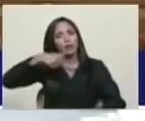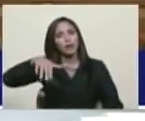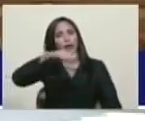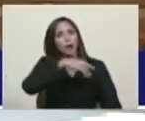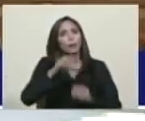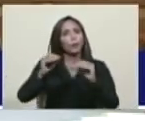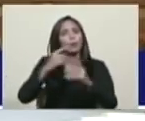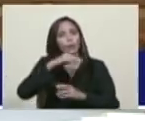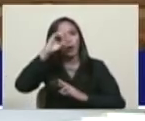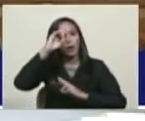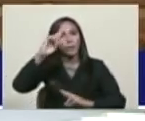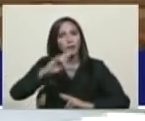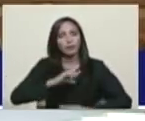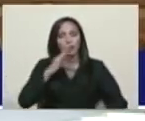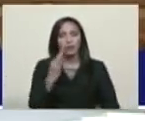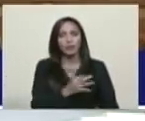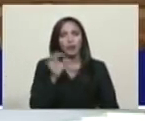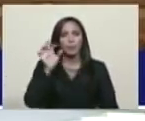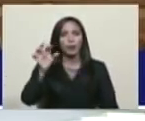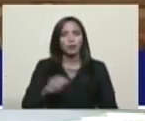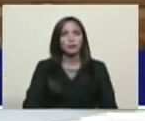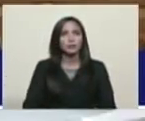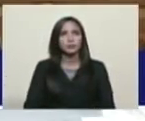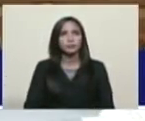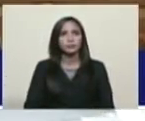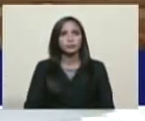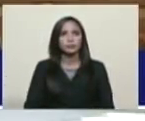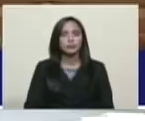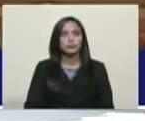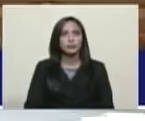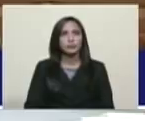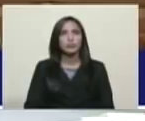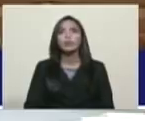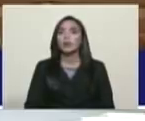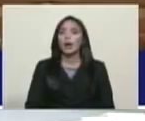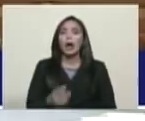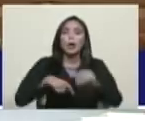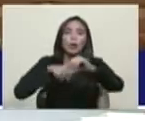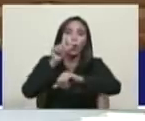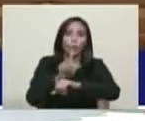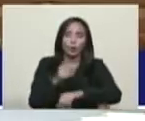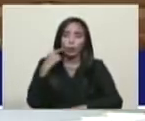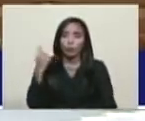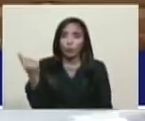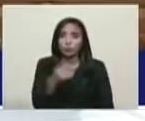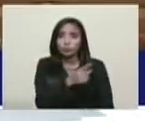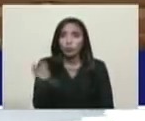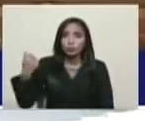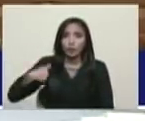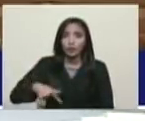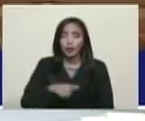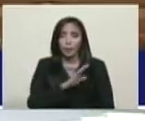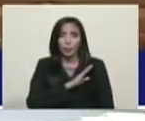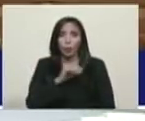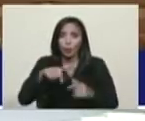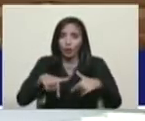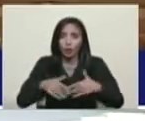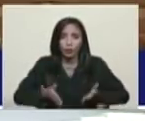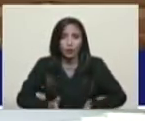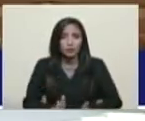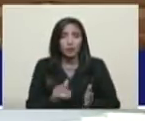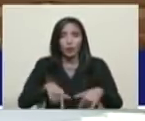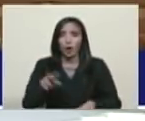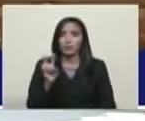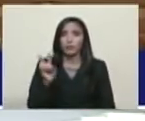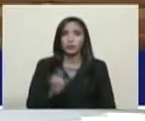Vamos a respetar a nuestro país. Lo único que ustedes tienen, ¿ustedes saben qué es? Venezuela. ¿Me